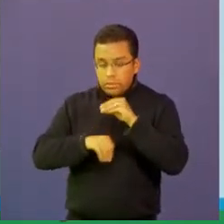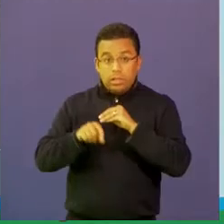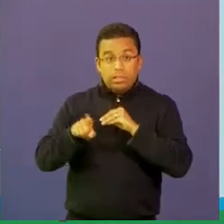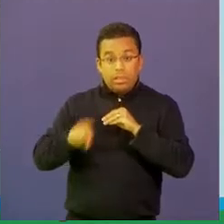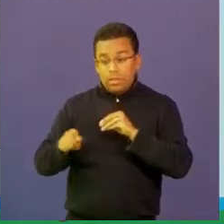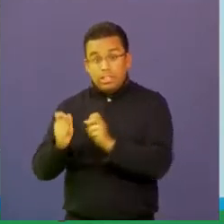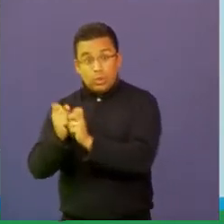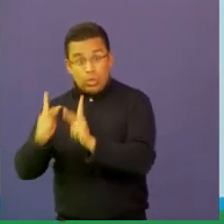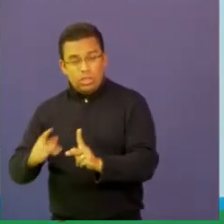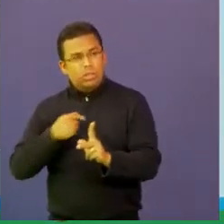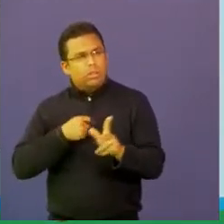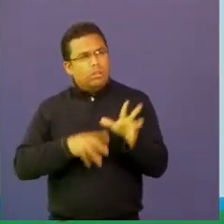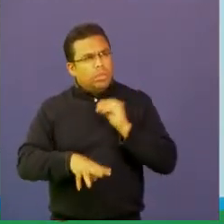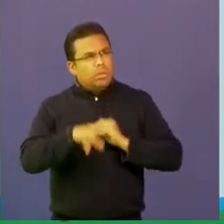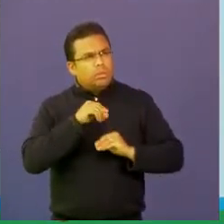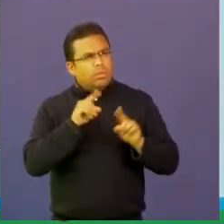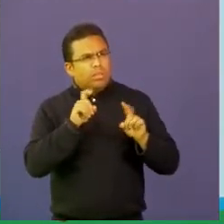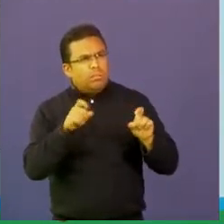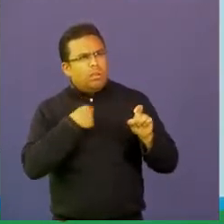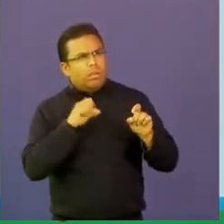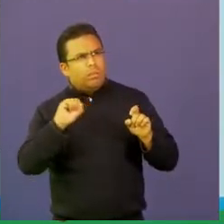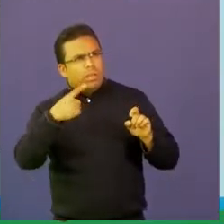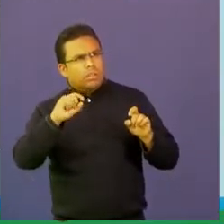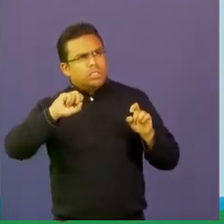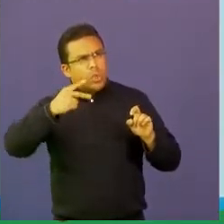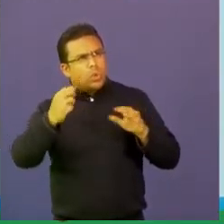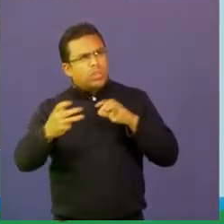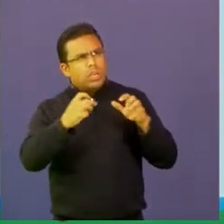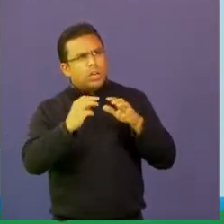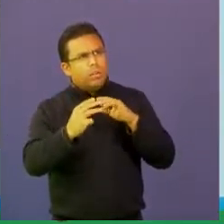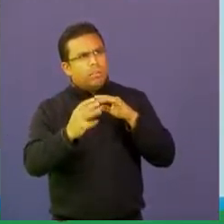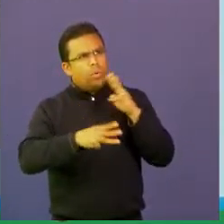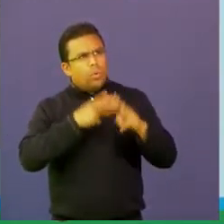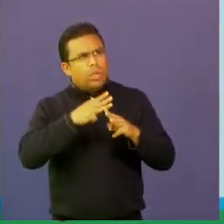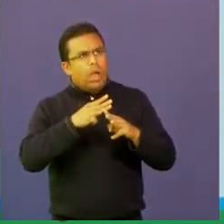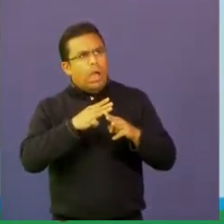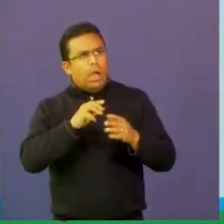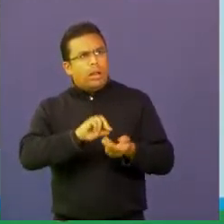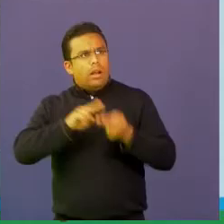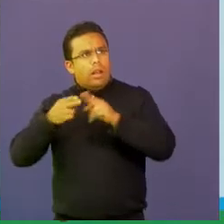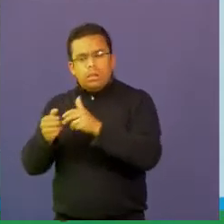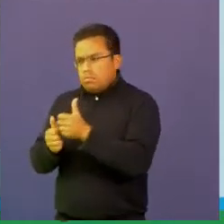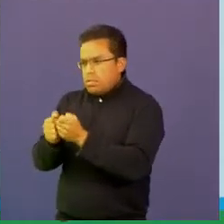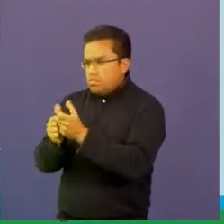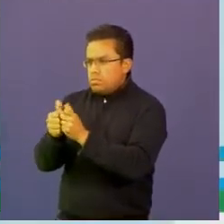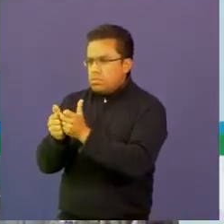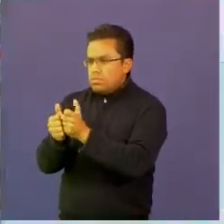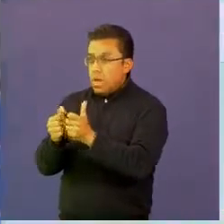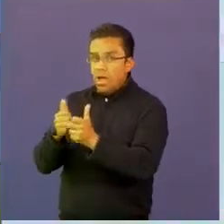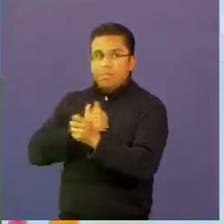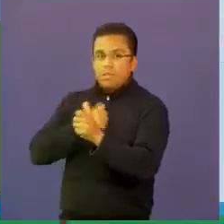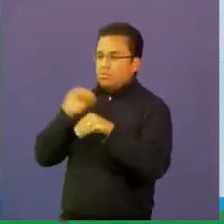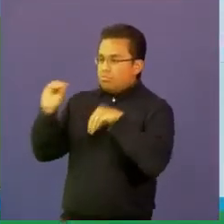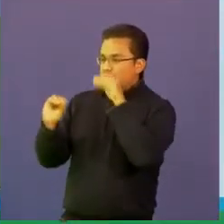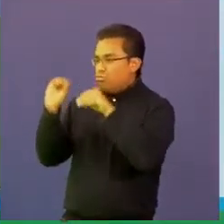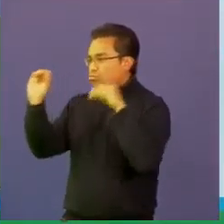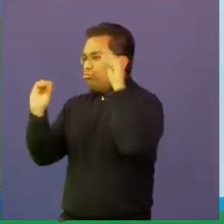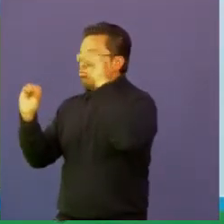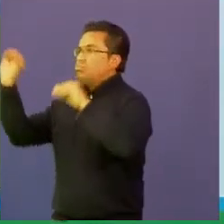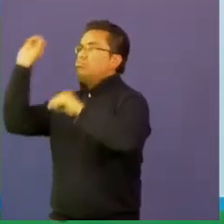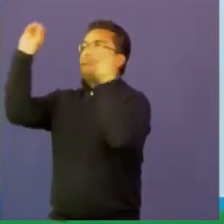respecto de la Segunda Guerra Mundial y Minecraft se volvió un poco más general y alentó a Jennifer